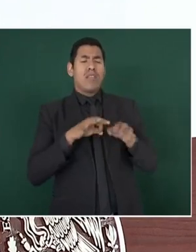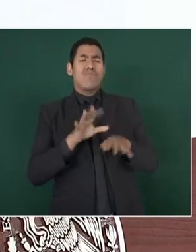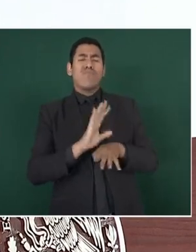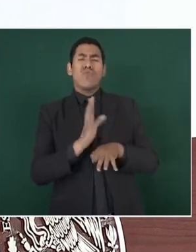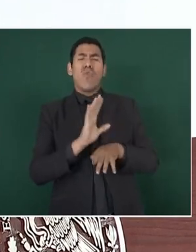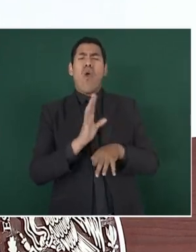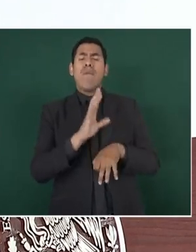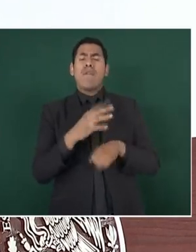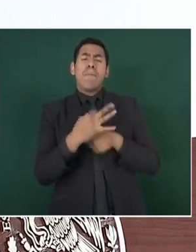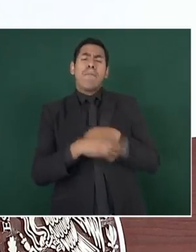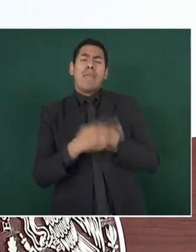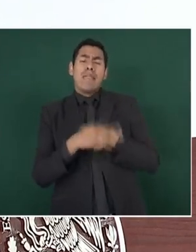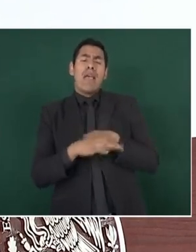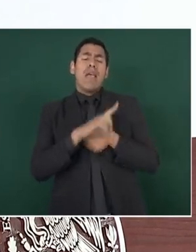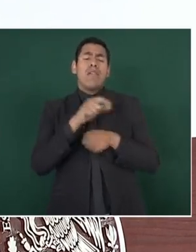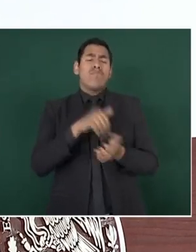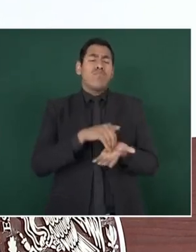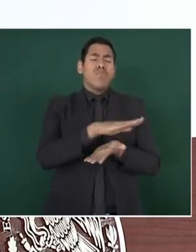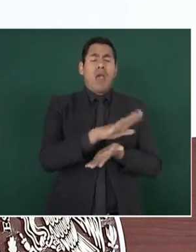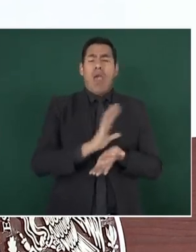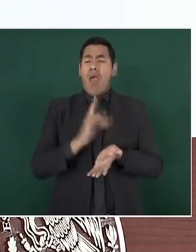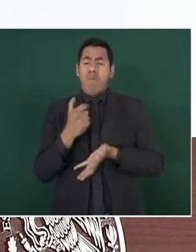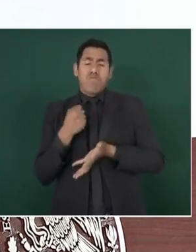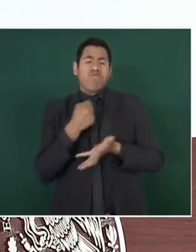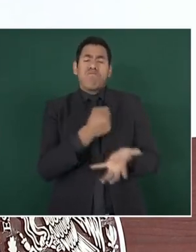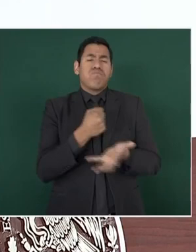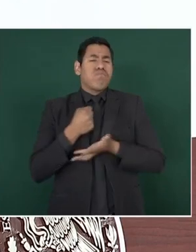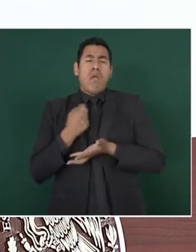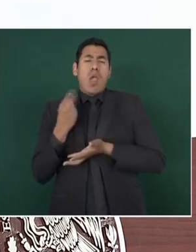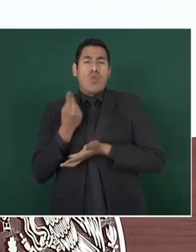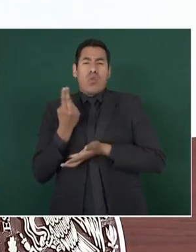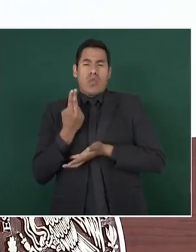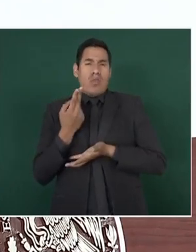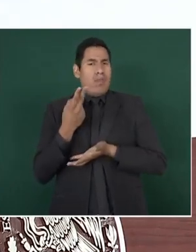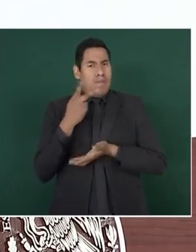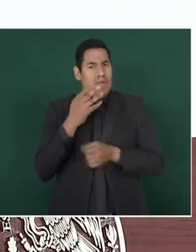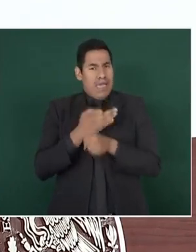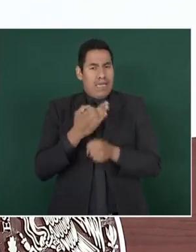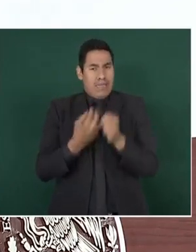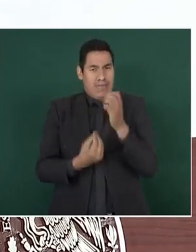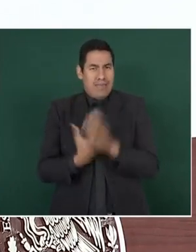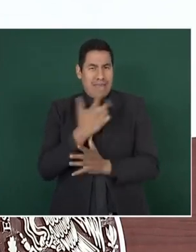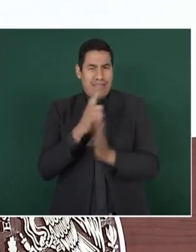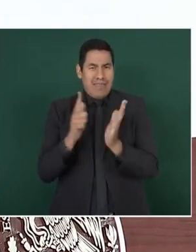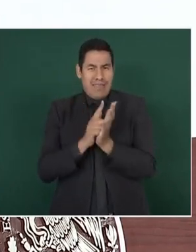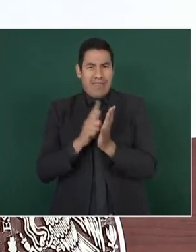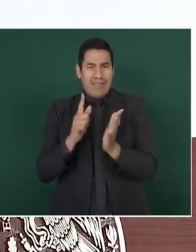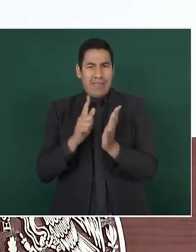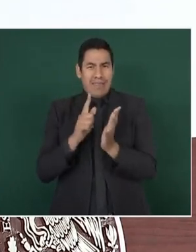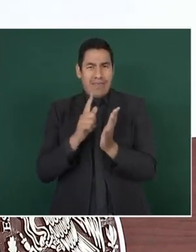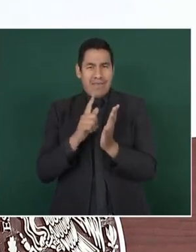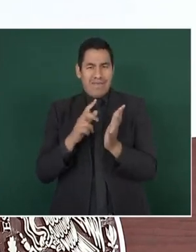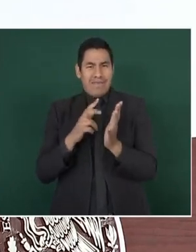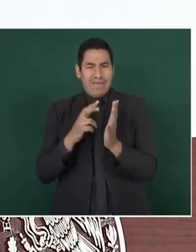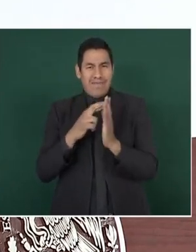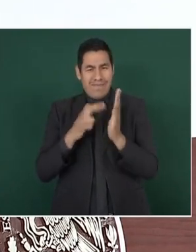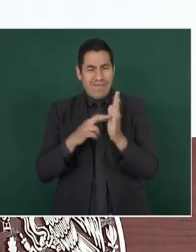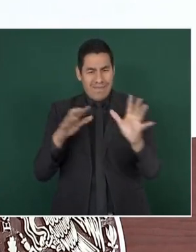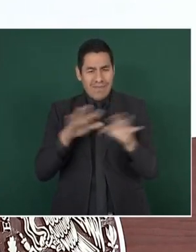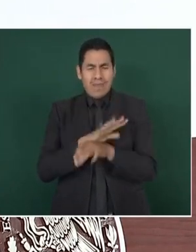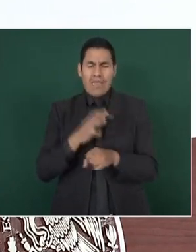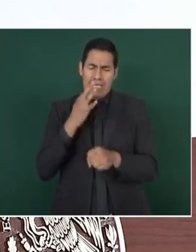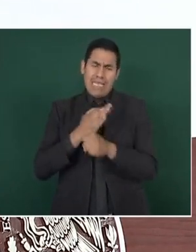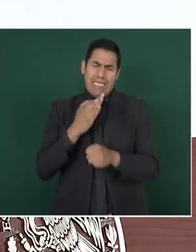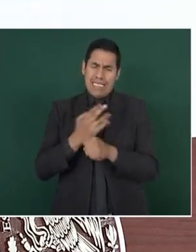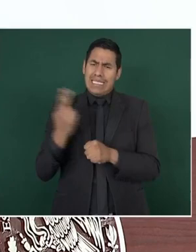haber el cumplimiento de esta norma. Entonces, ha sido muy importante, como bien lo señala el presidente, no solamente